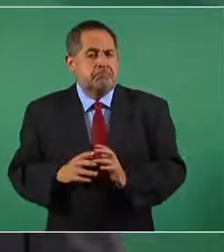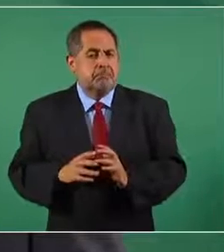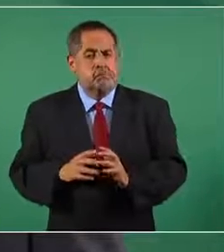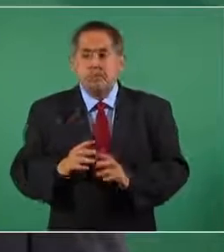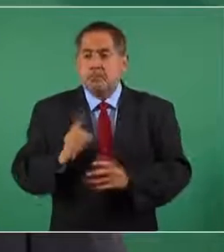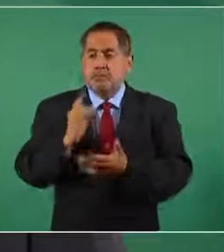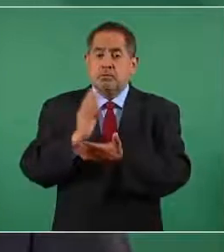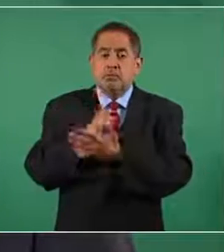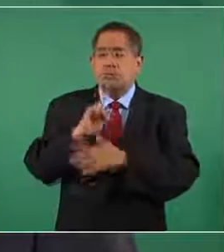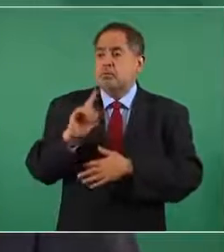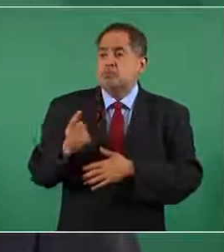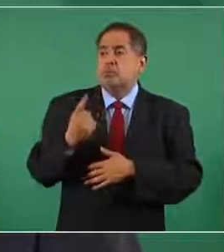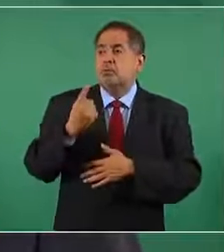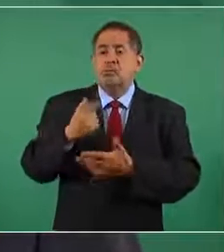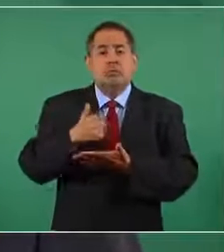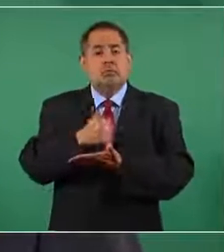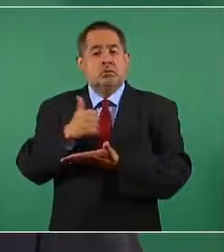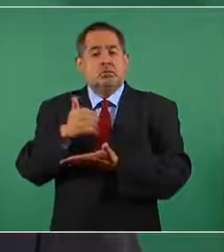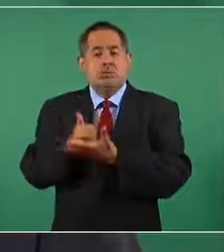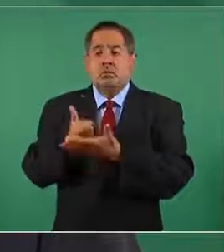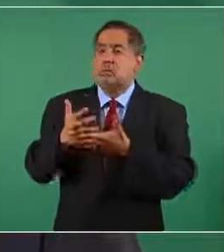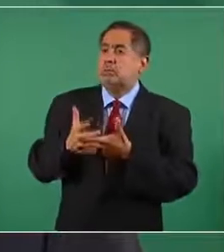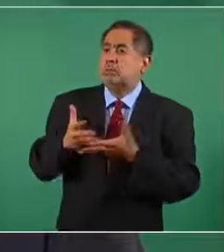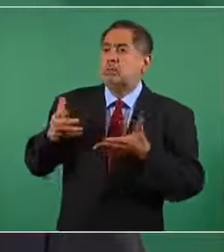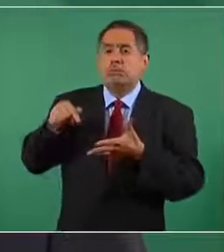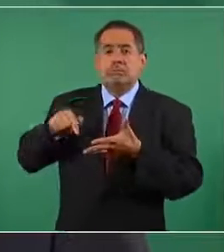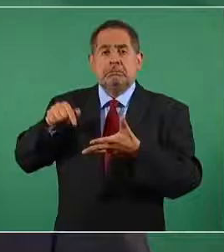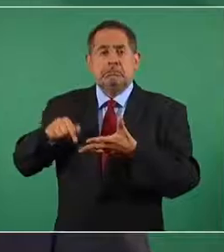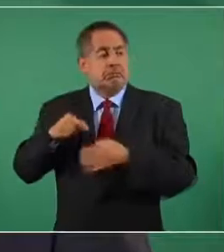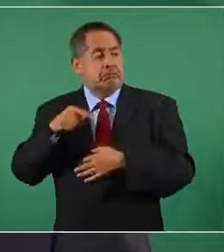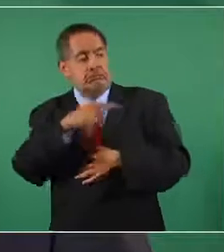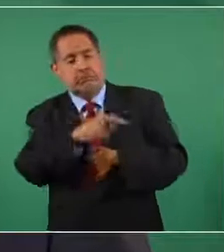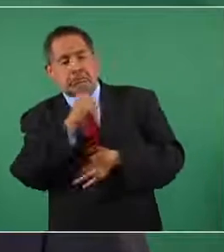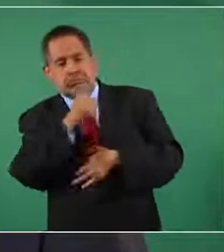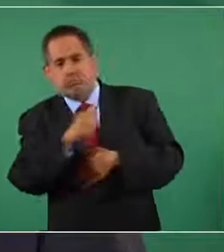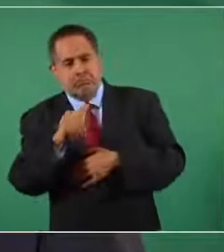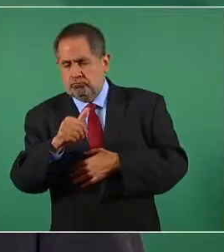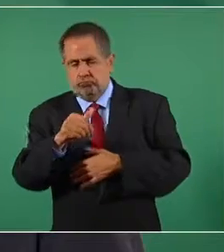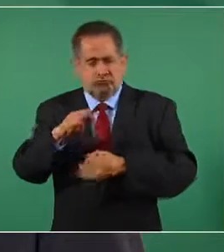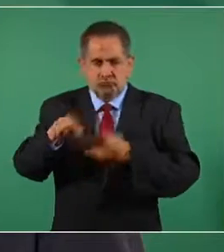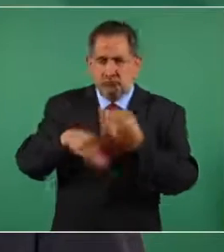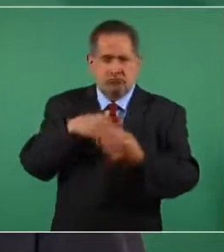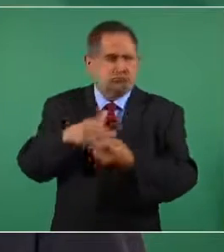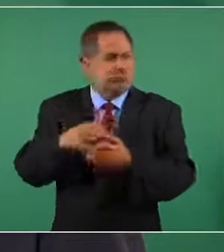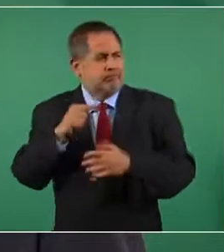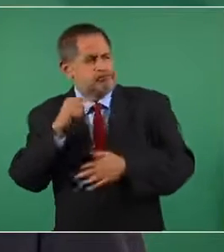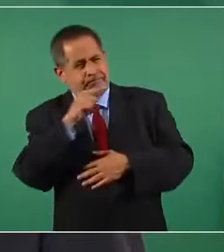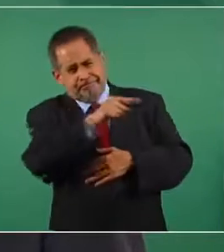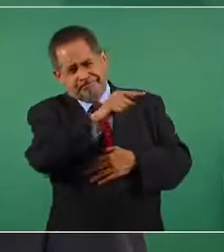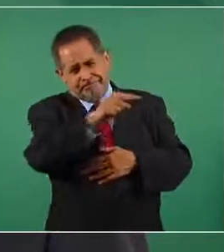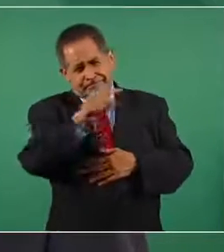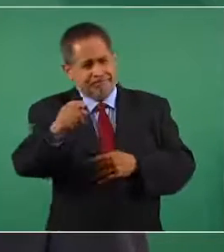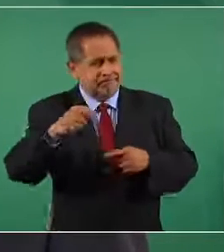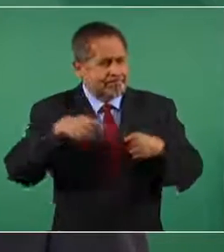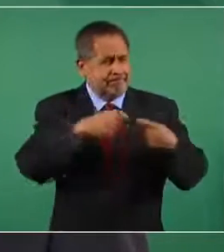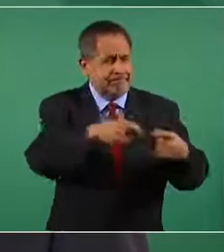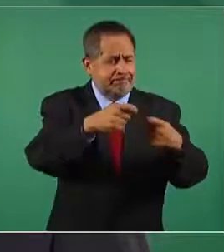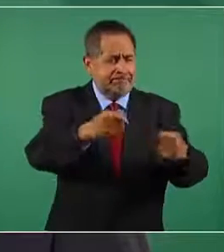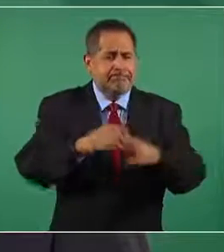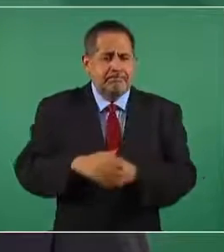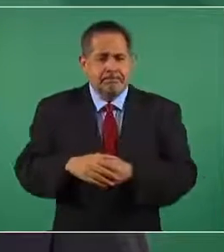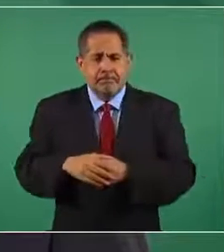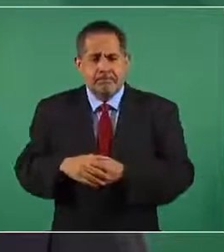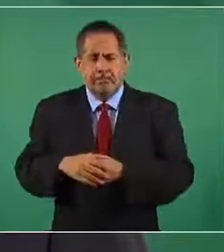vacune en las ciudades, en los lugares de más